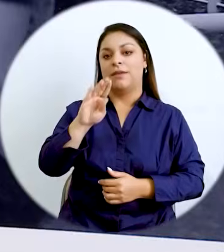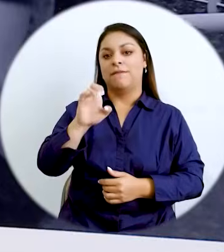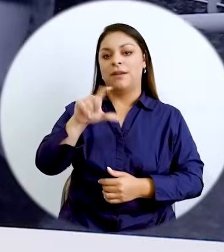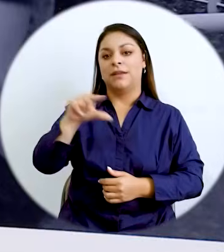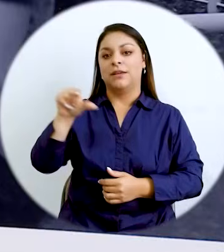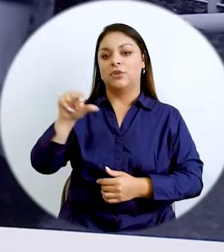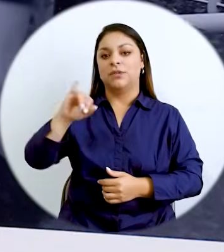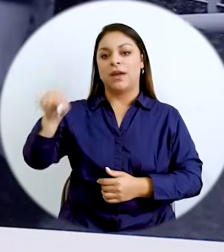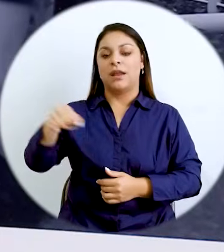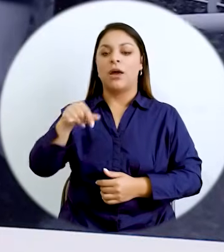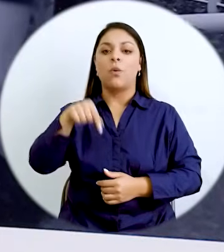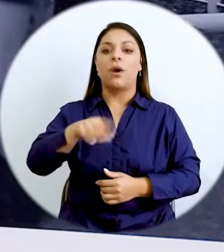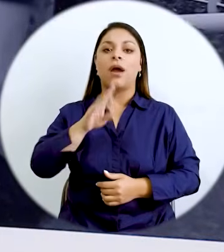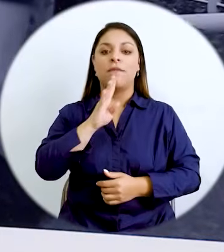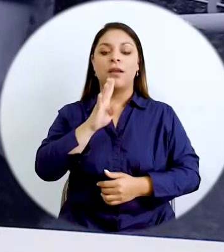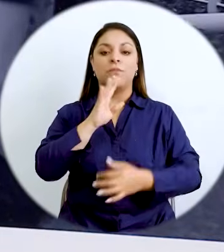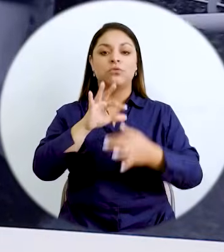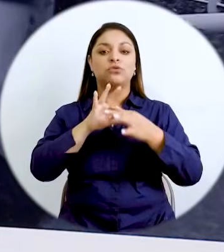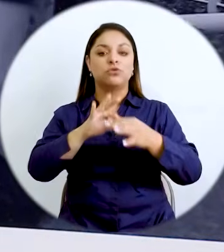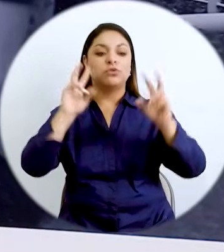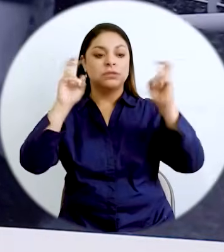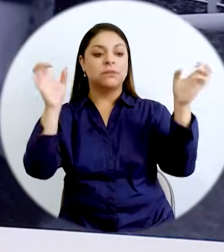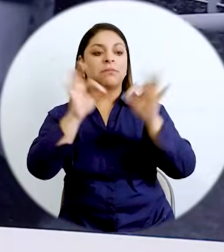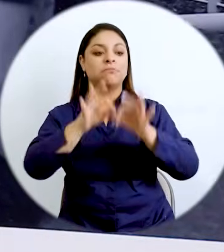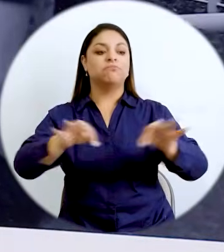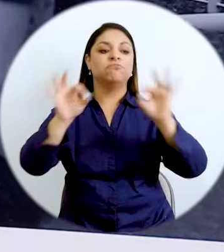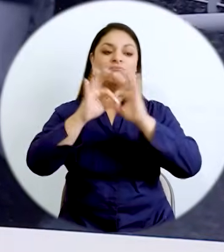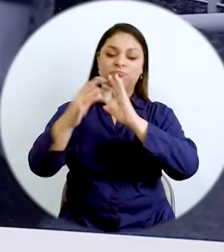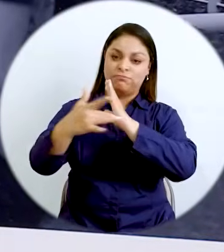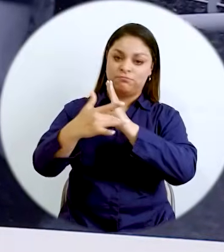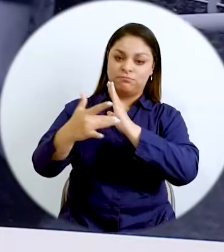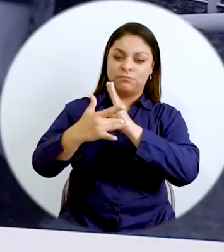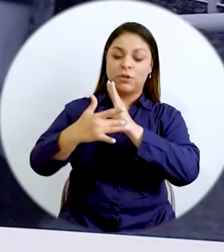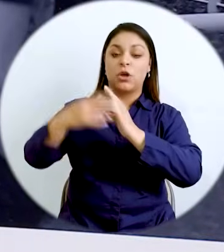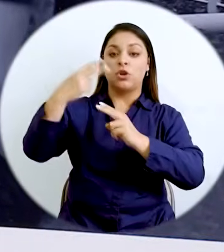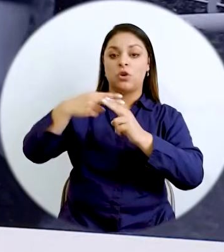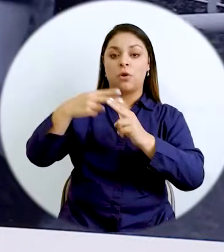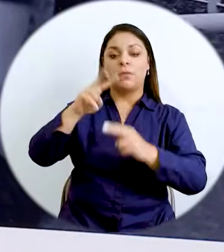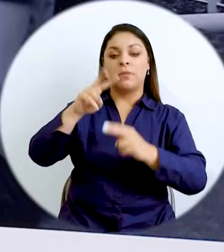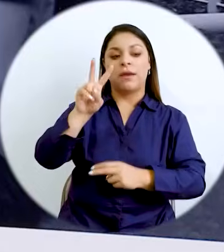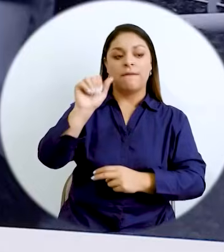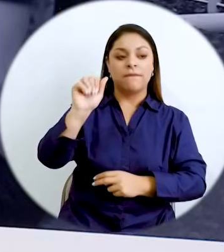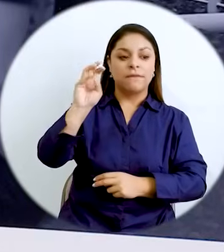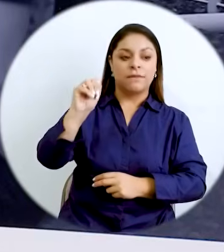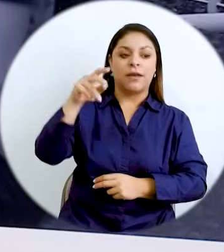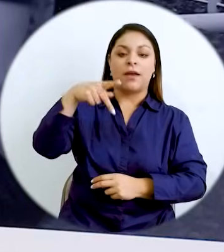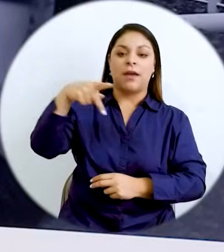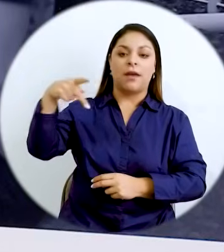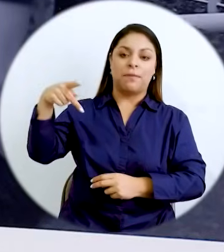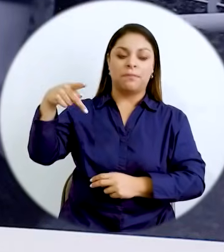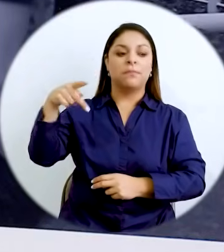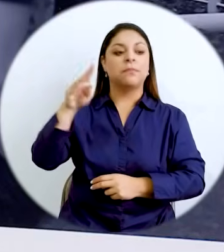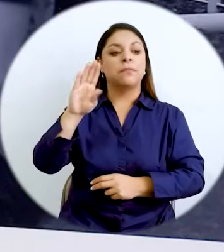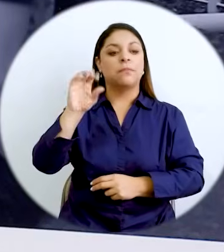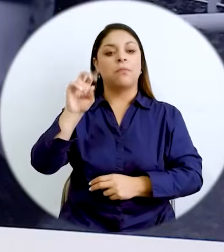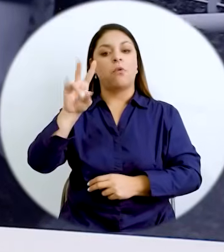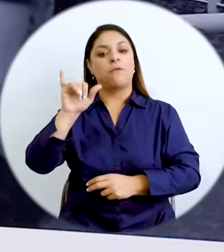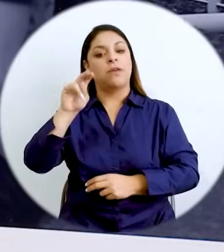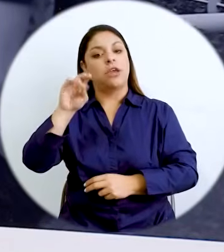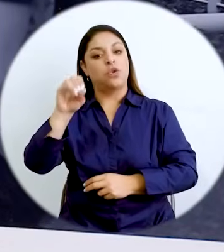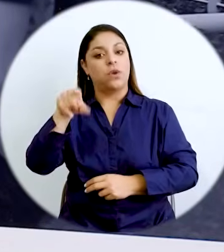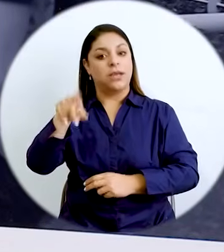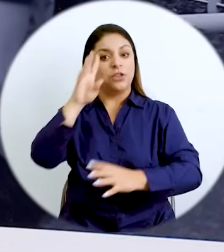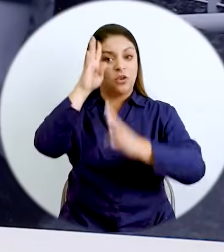de un tema tecnológico de gran importancia para el país. Este es el VAMP bovino, innovación al servicio